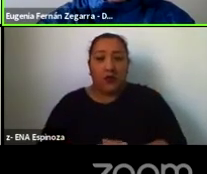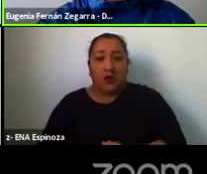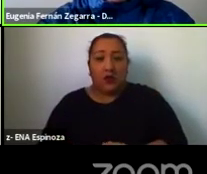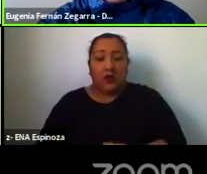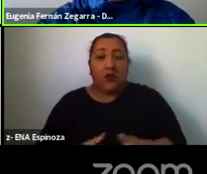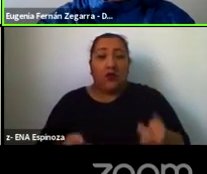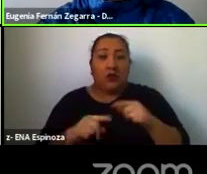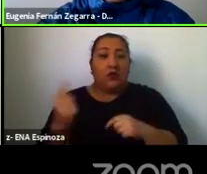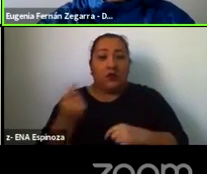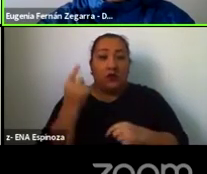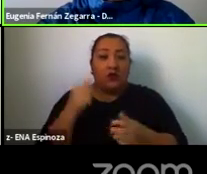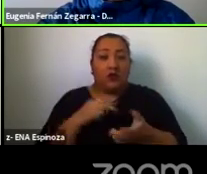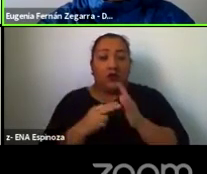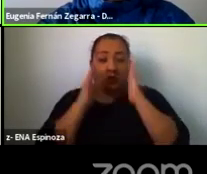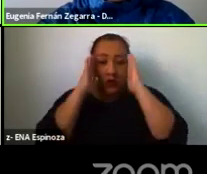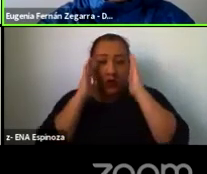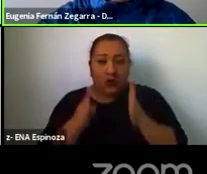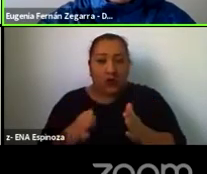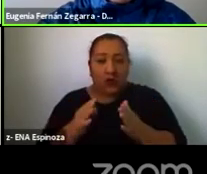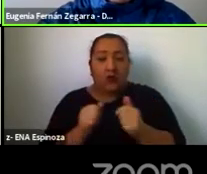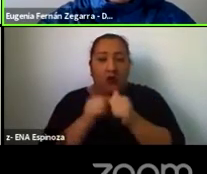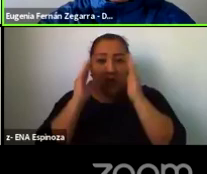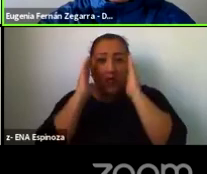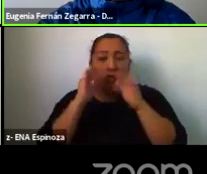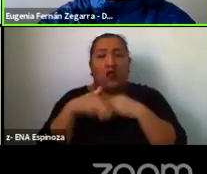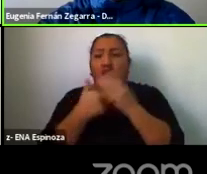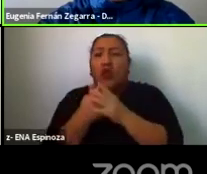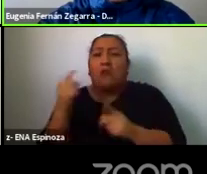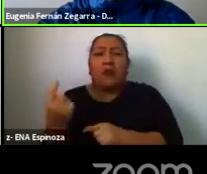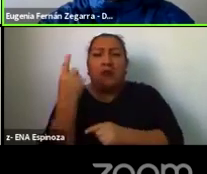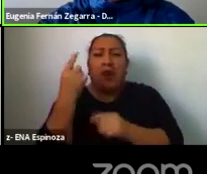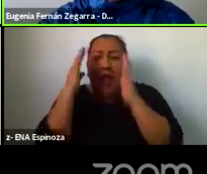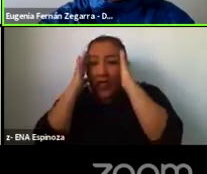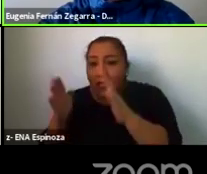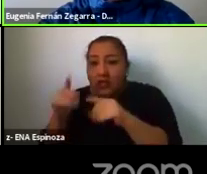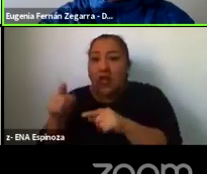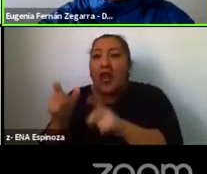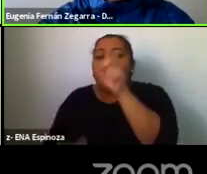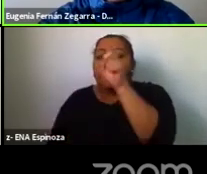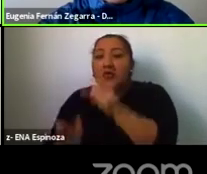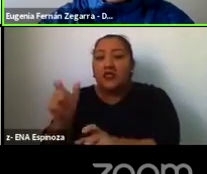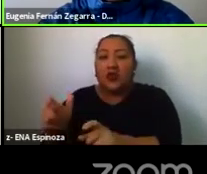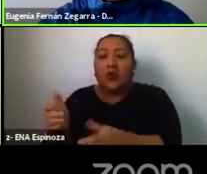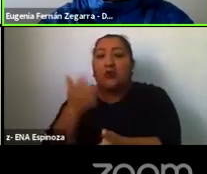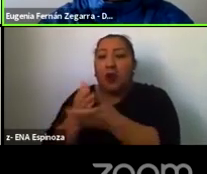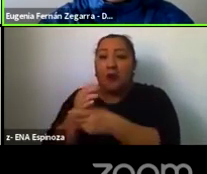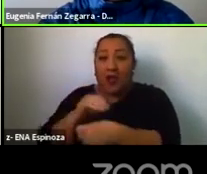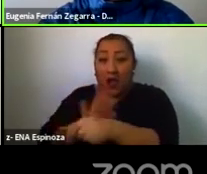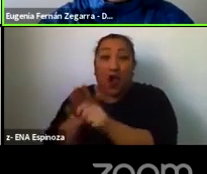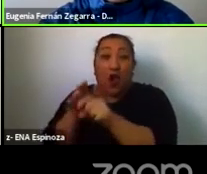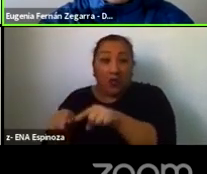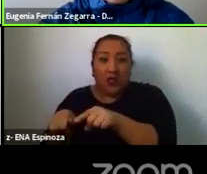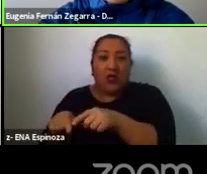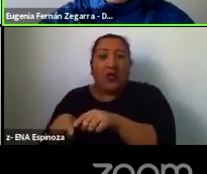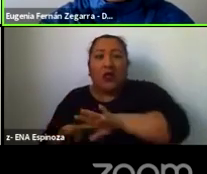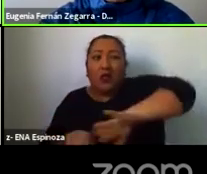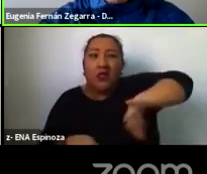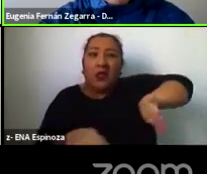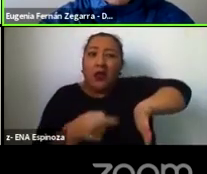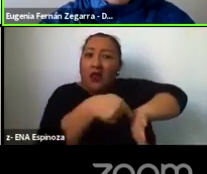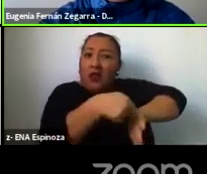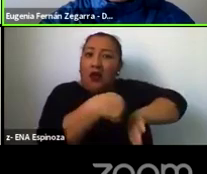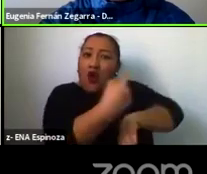solo estamos focalizados en la atención o en una primera atención a los pacientes COVID-19 y estamos dejando de atender